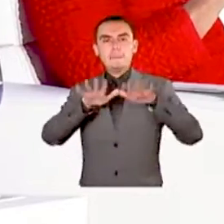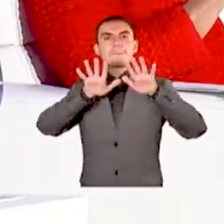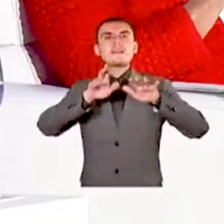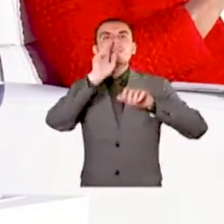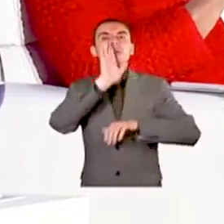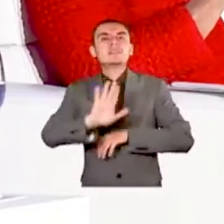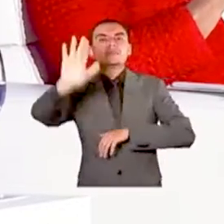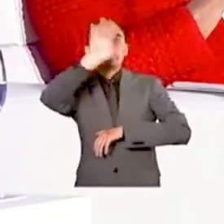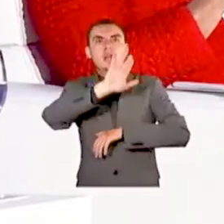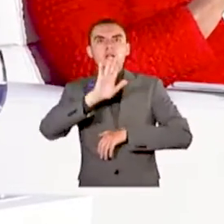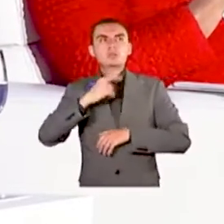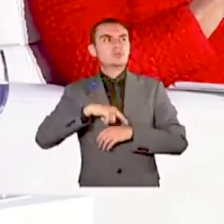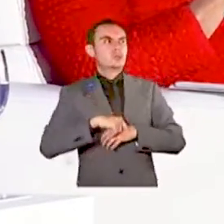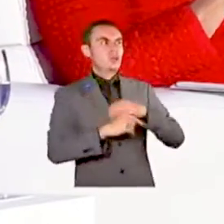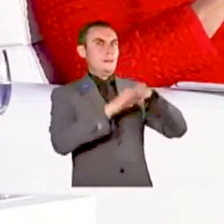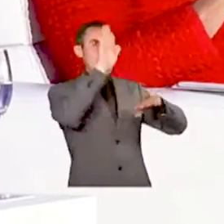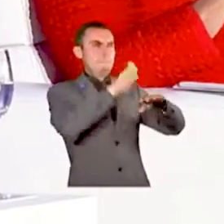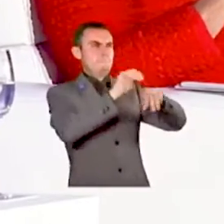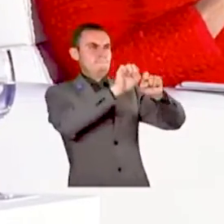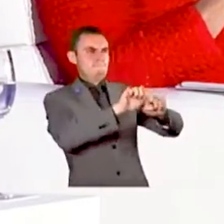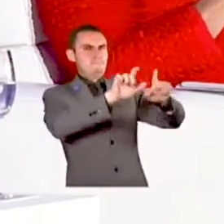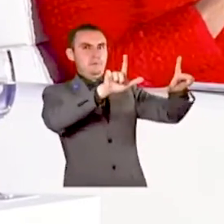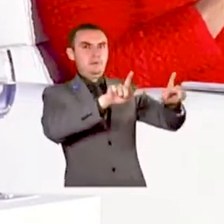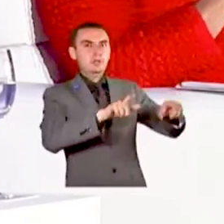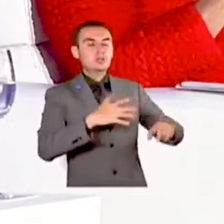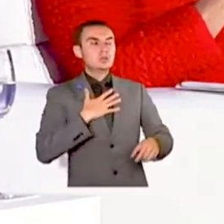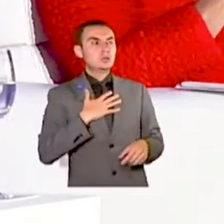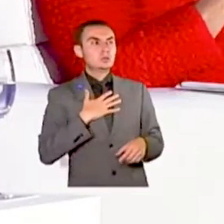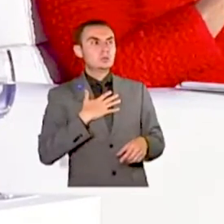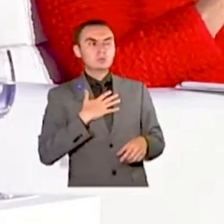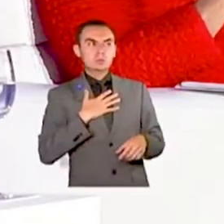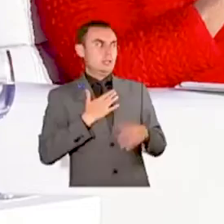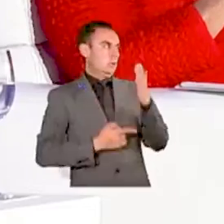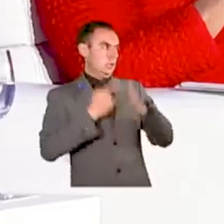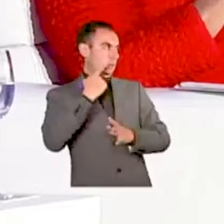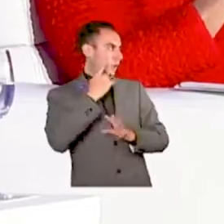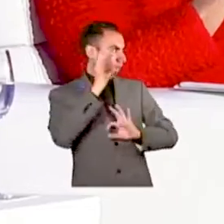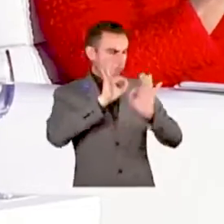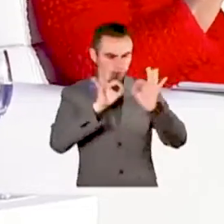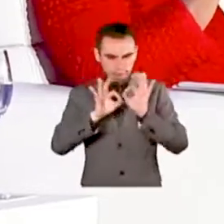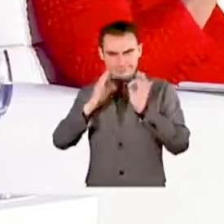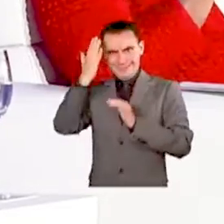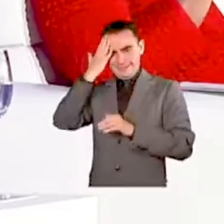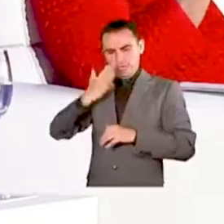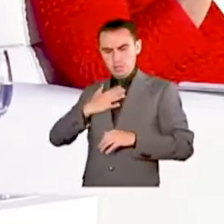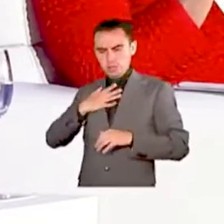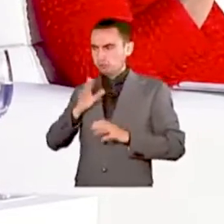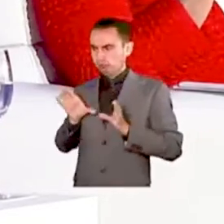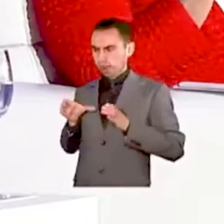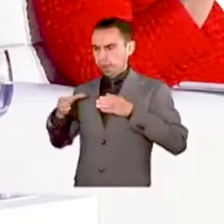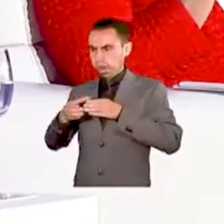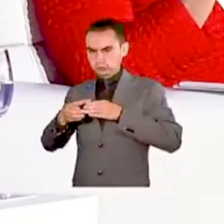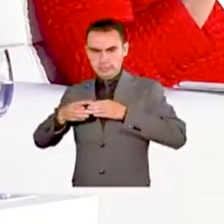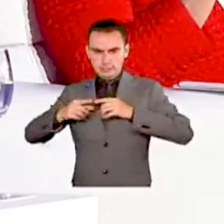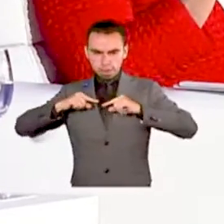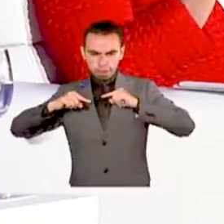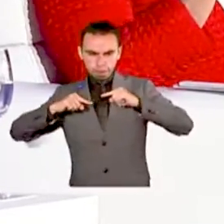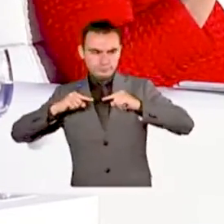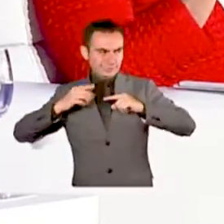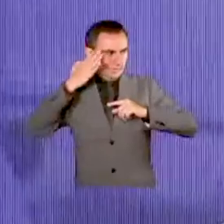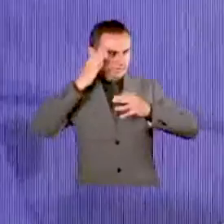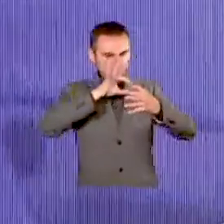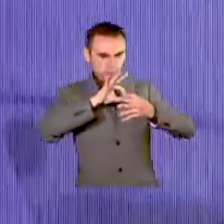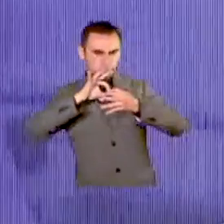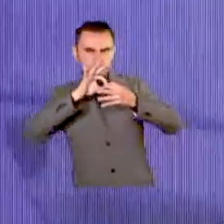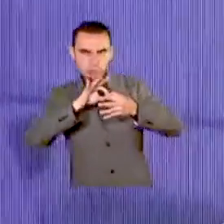nacional, iniciamos un proceso de alistamiento de toda la Procuraduría General de la Nación a través de un puesto de mando unificado, coordinado de manera